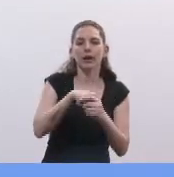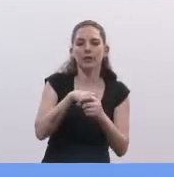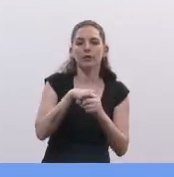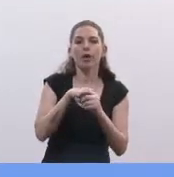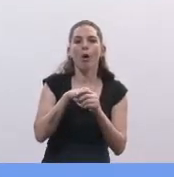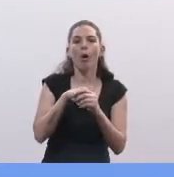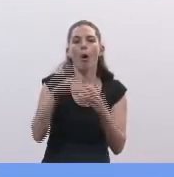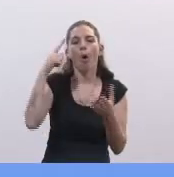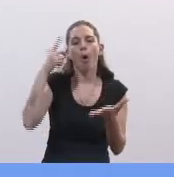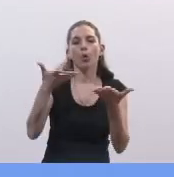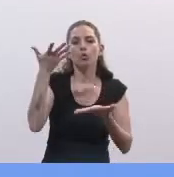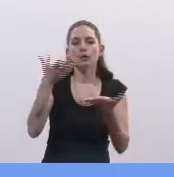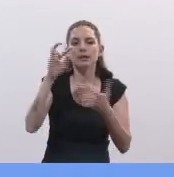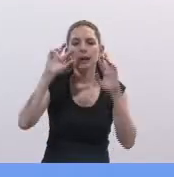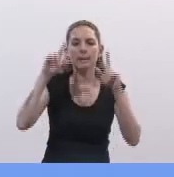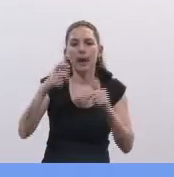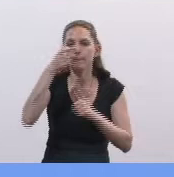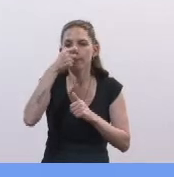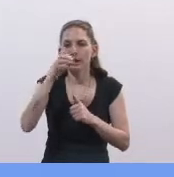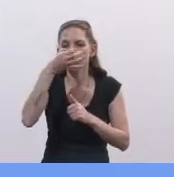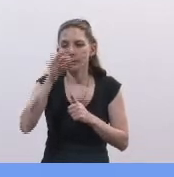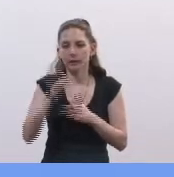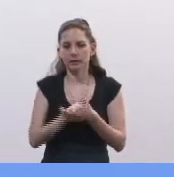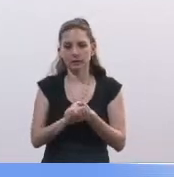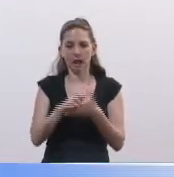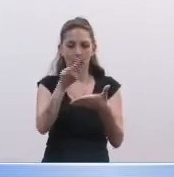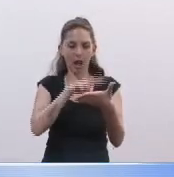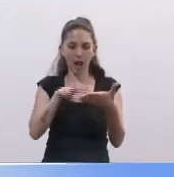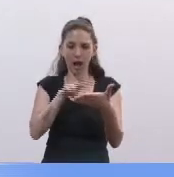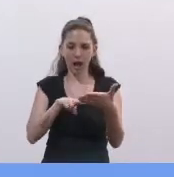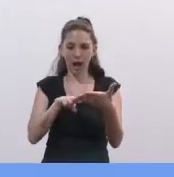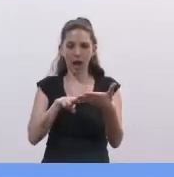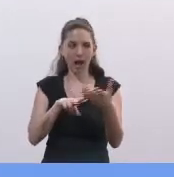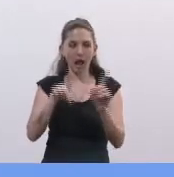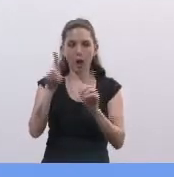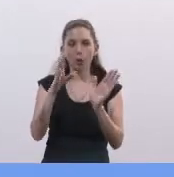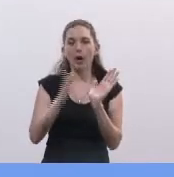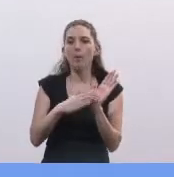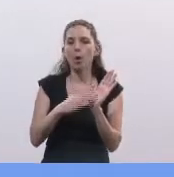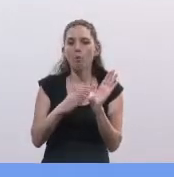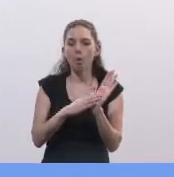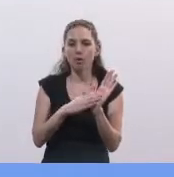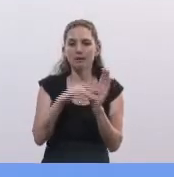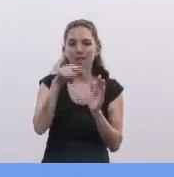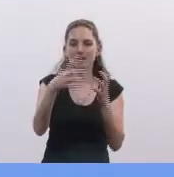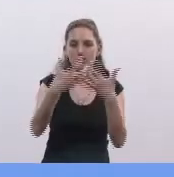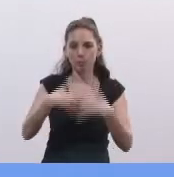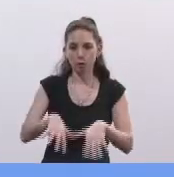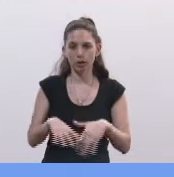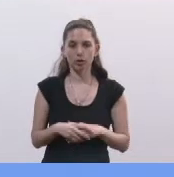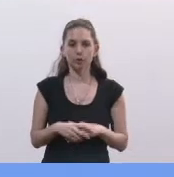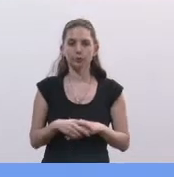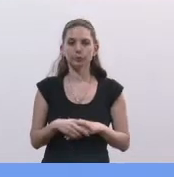Justicia 2020. Voy a leer algunas propuestas de ese